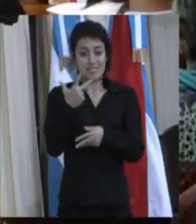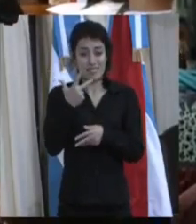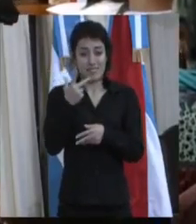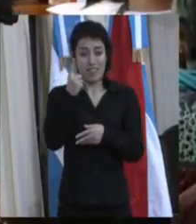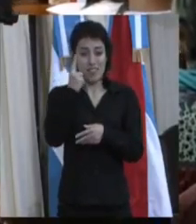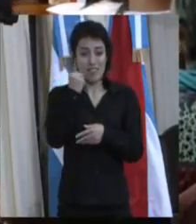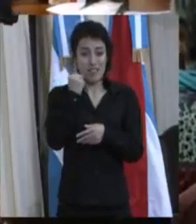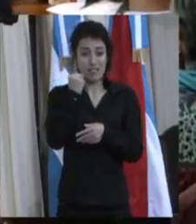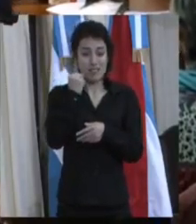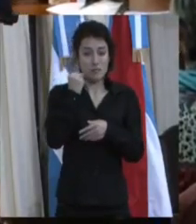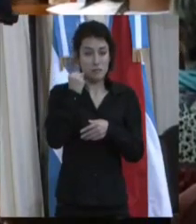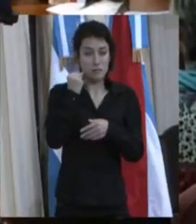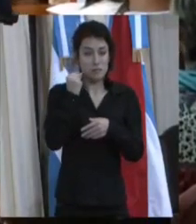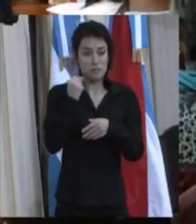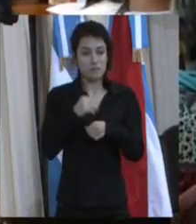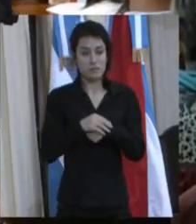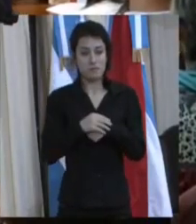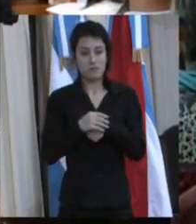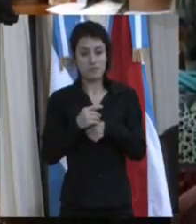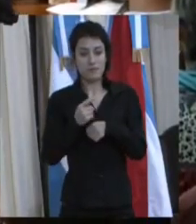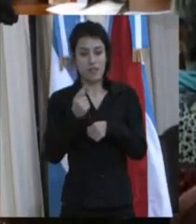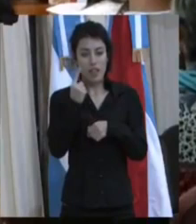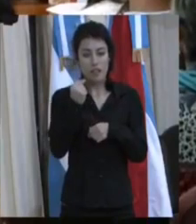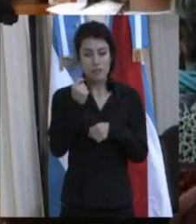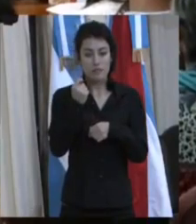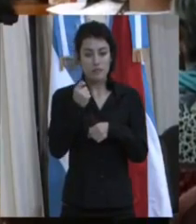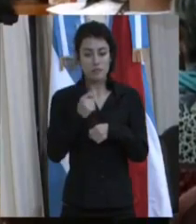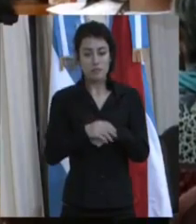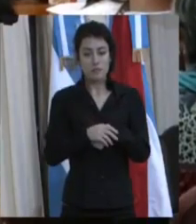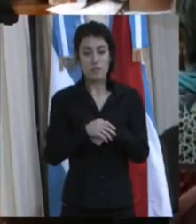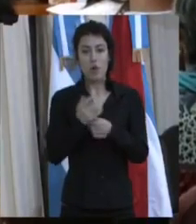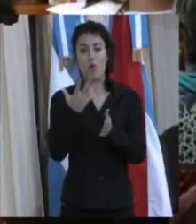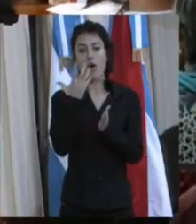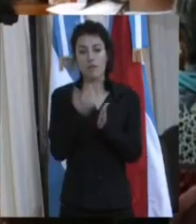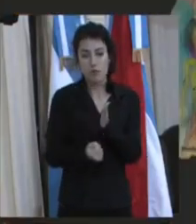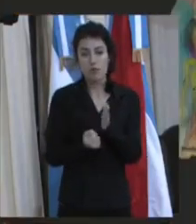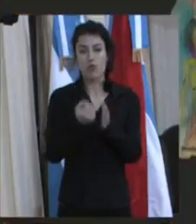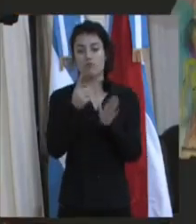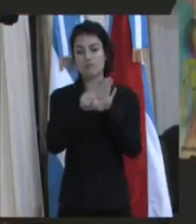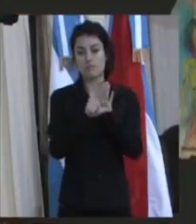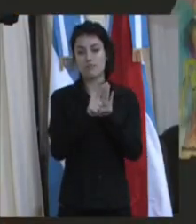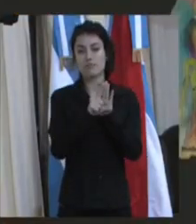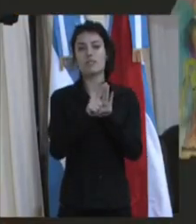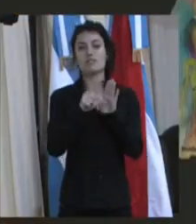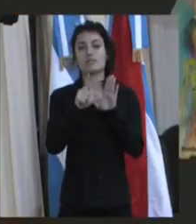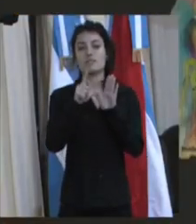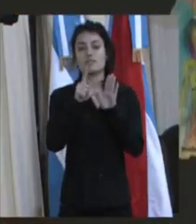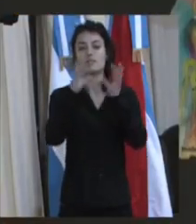figura jurídica del travesticidio y por el paso que dimos para tener aborto legal, seguro y gratuito.